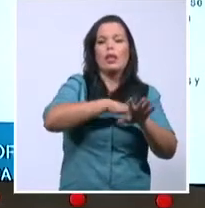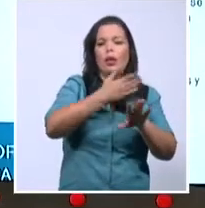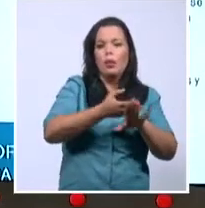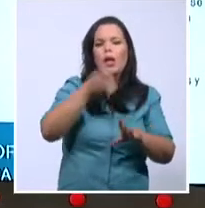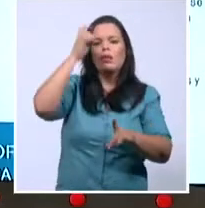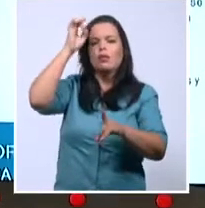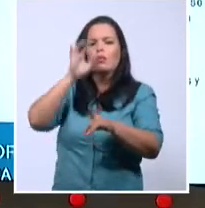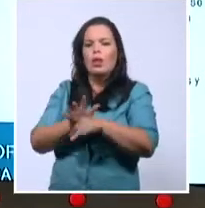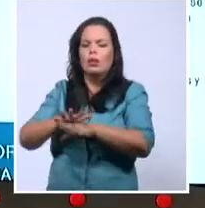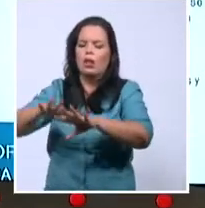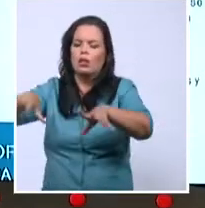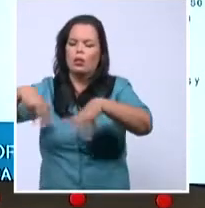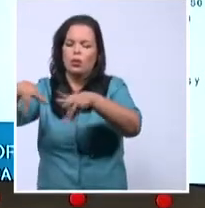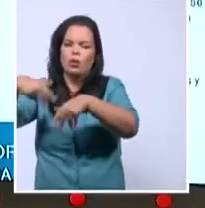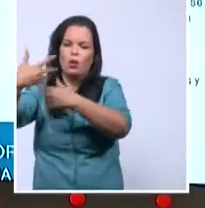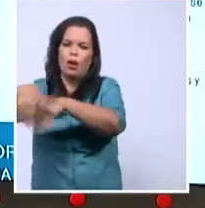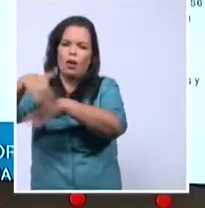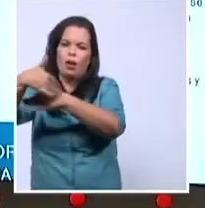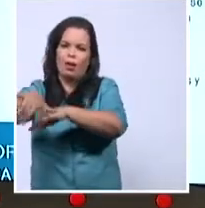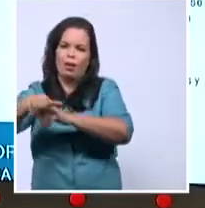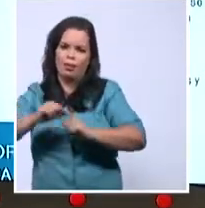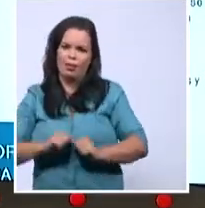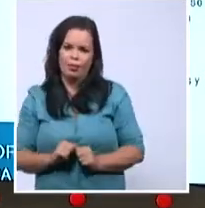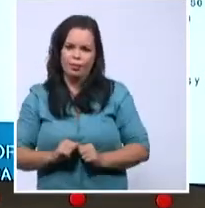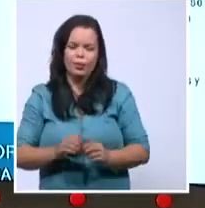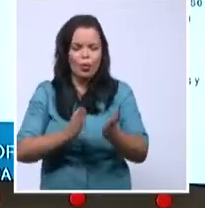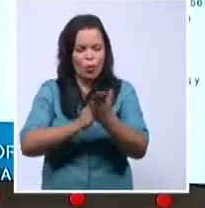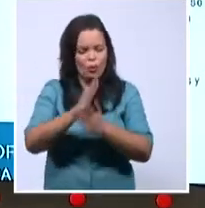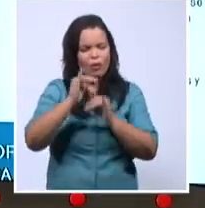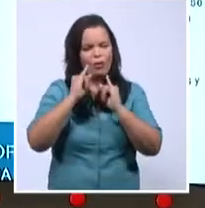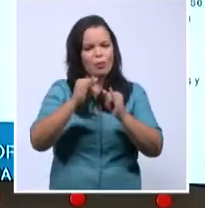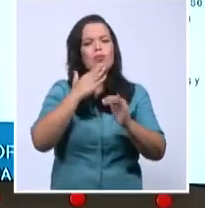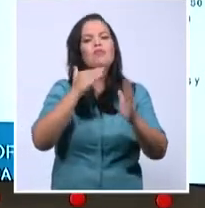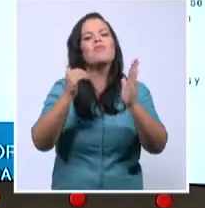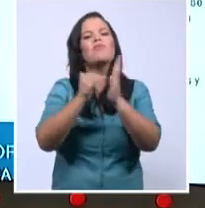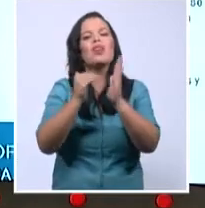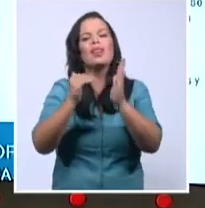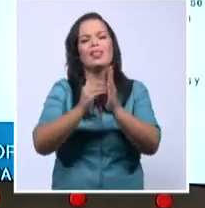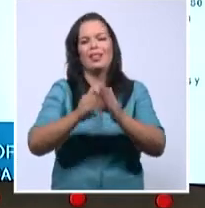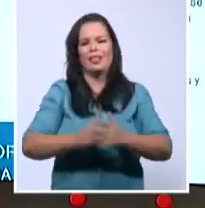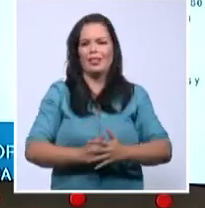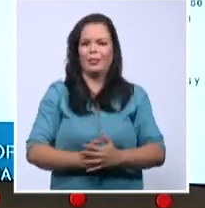importante en estas circunstancias de defensa siempre de nuestra revolución. Buenas tardes, regreso con ustedes, Nápoles y Diana.